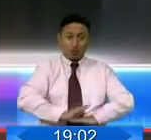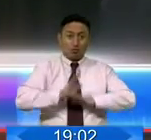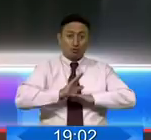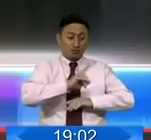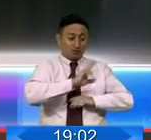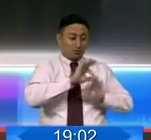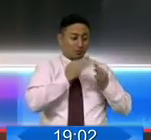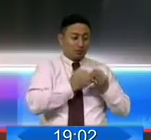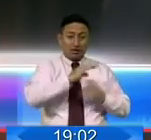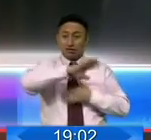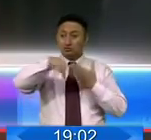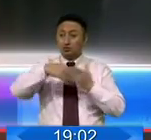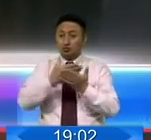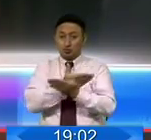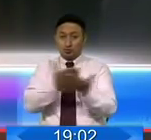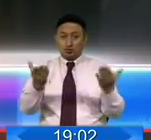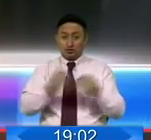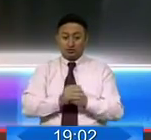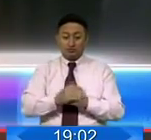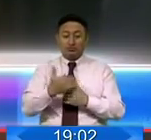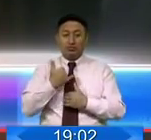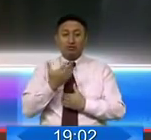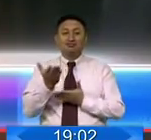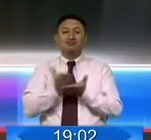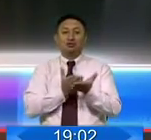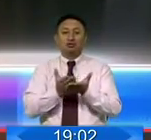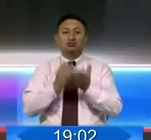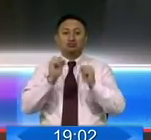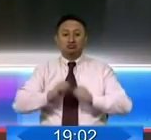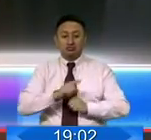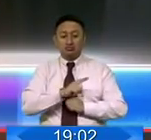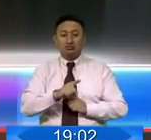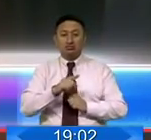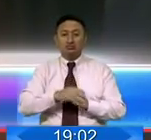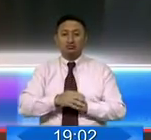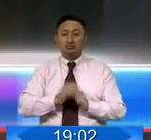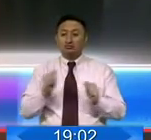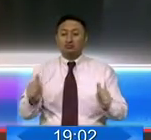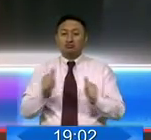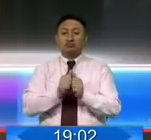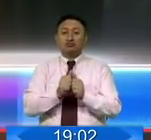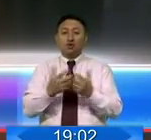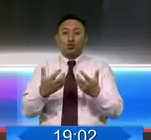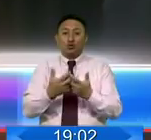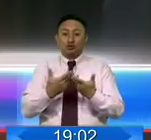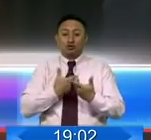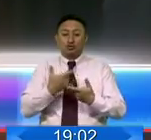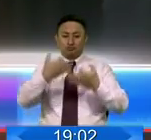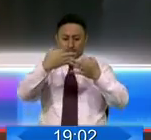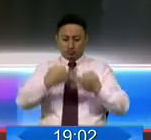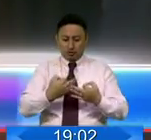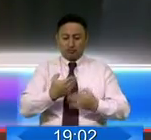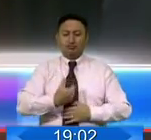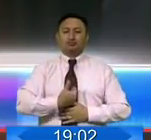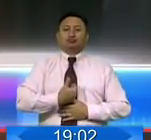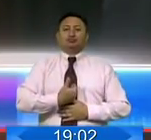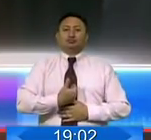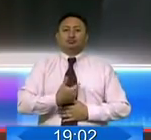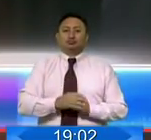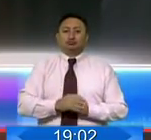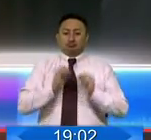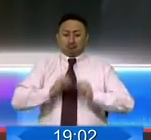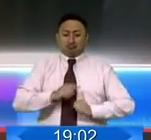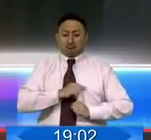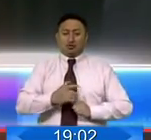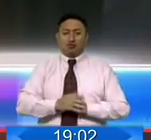ellos y con el país es servir y salir de este mismo pleno juntos con la cabeza en alto y seguros de haber dado